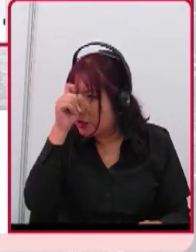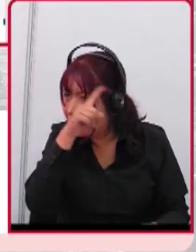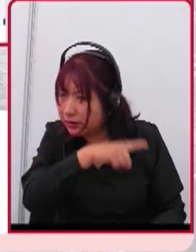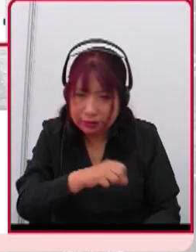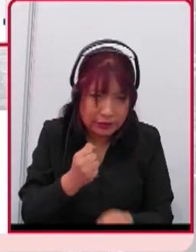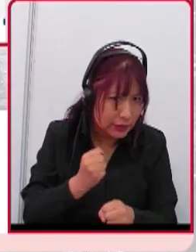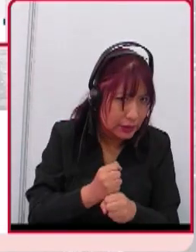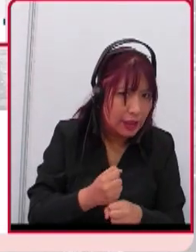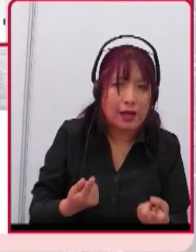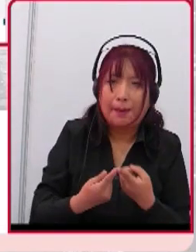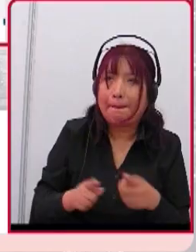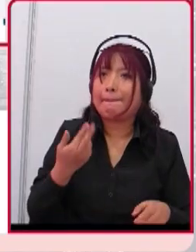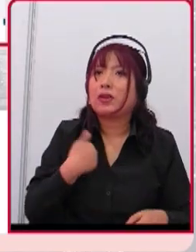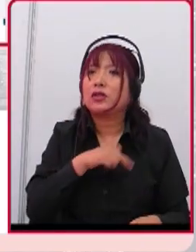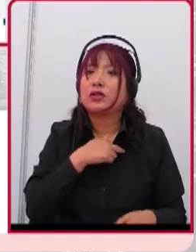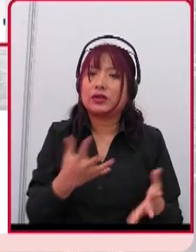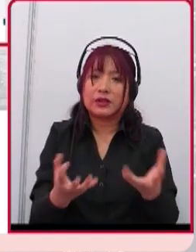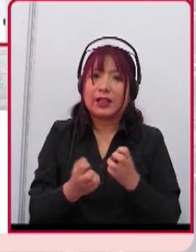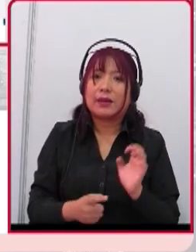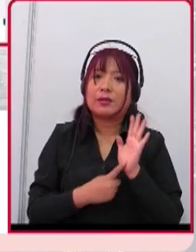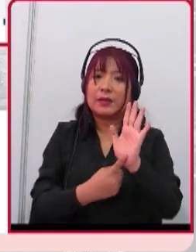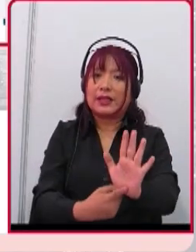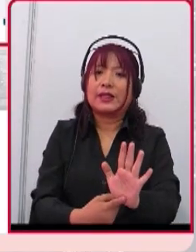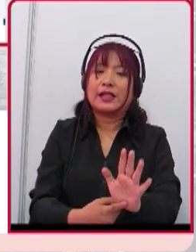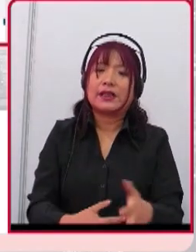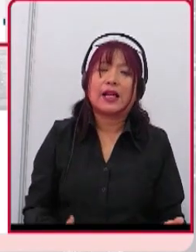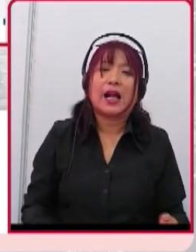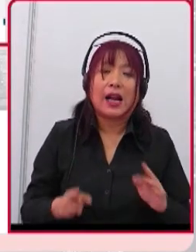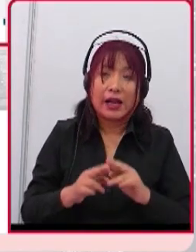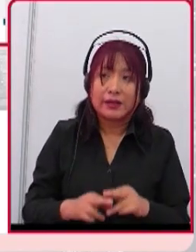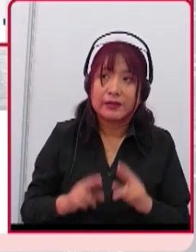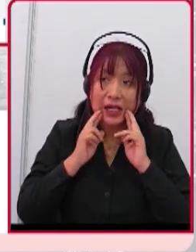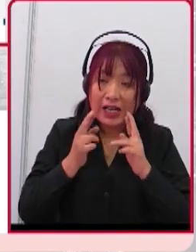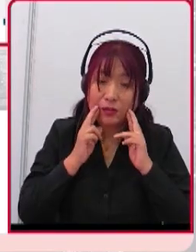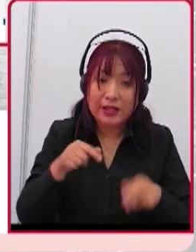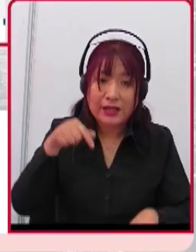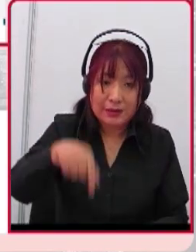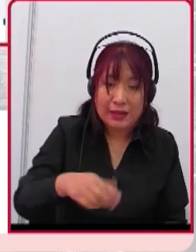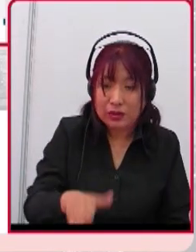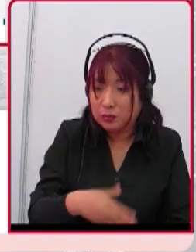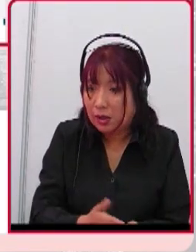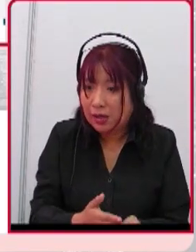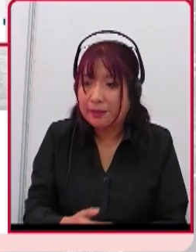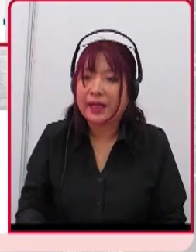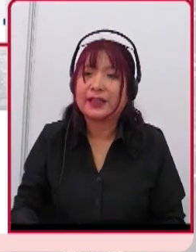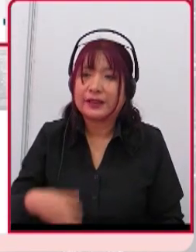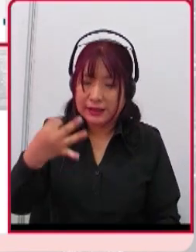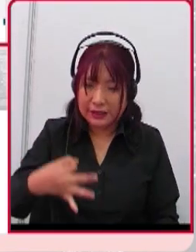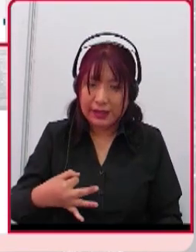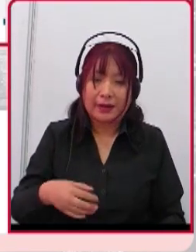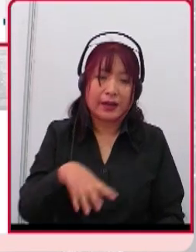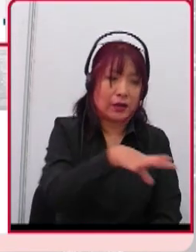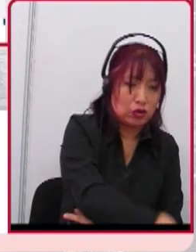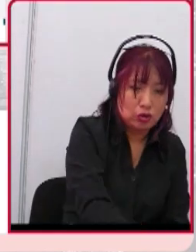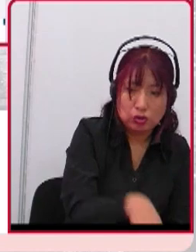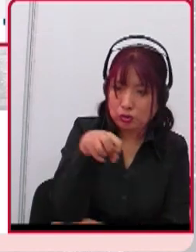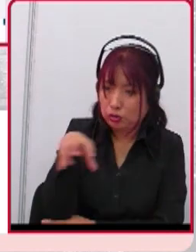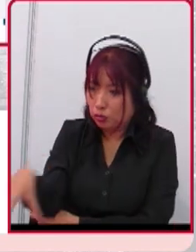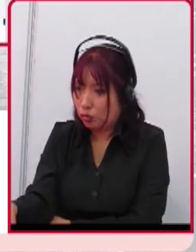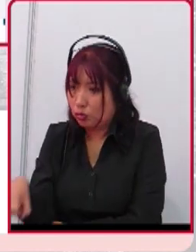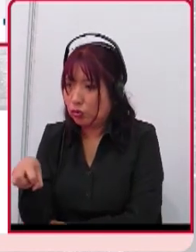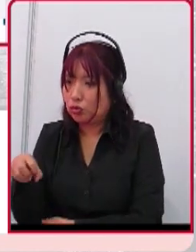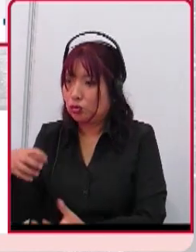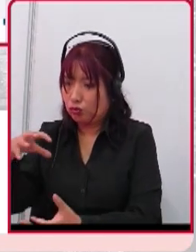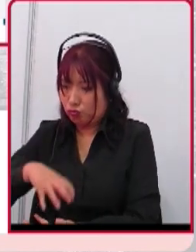nosotros queremos presentar apartados que, si bien es cierto, cumplan con el alcance, ya sea de muestreo geológico, ubicación y navegación